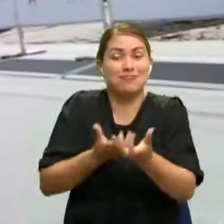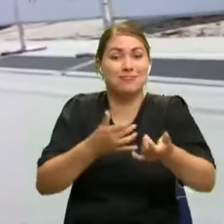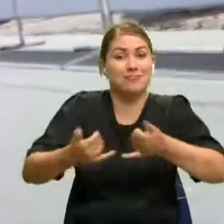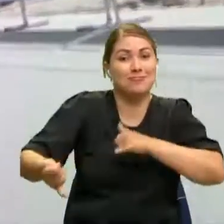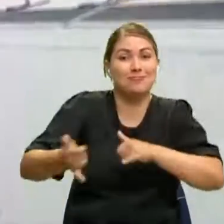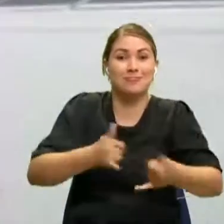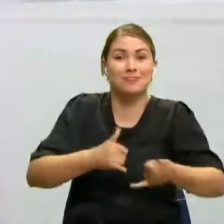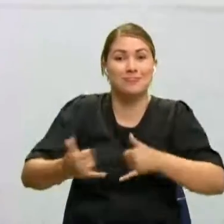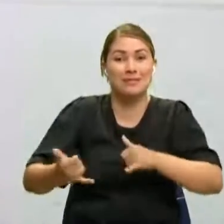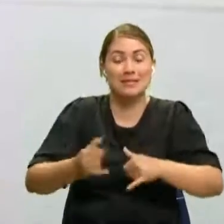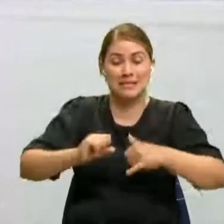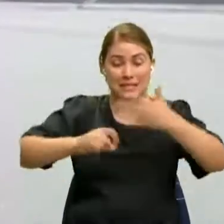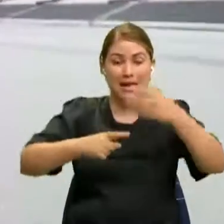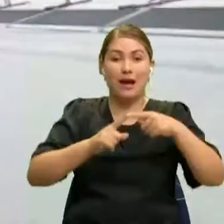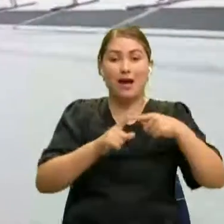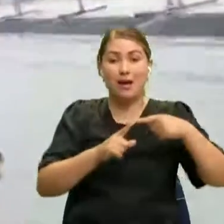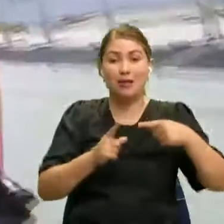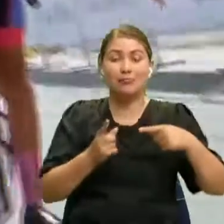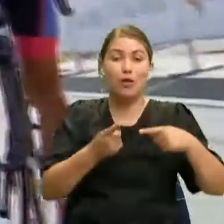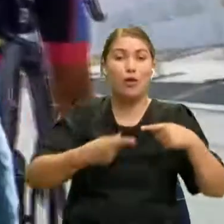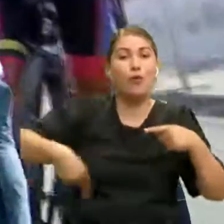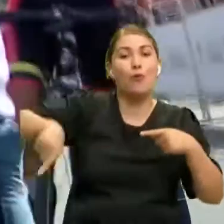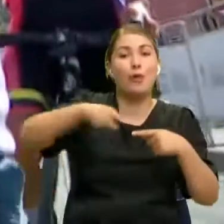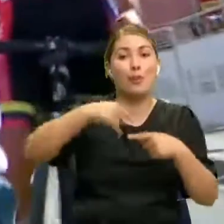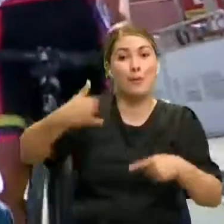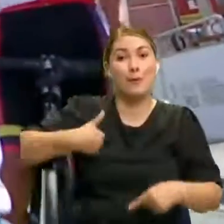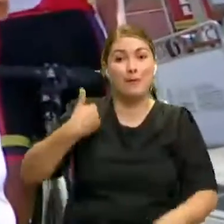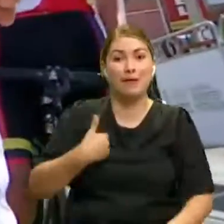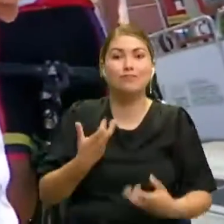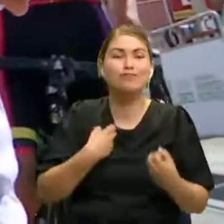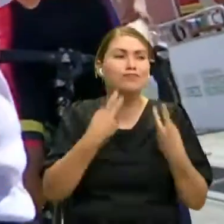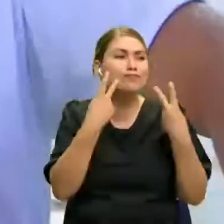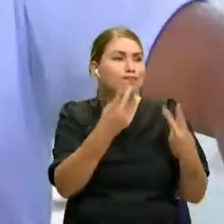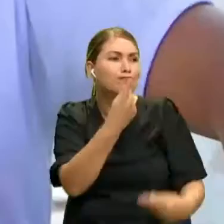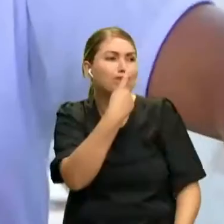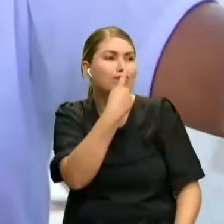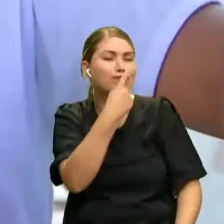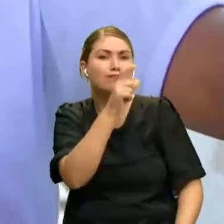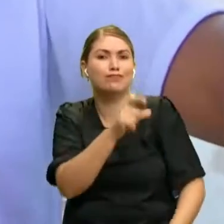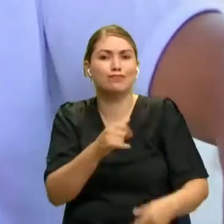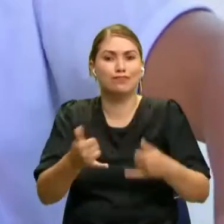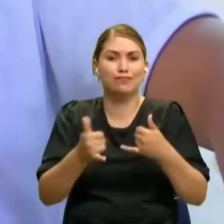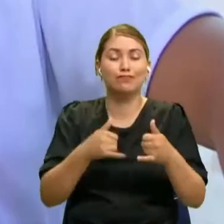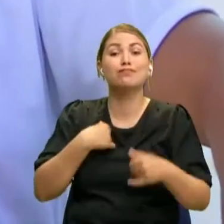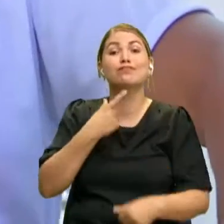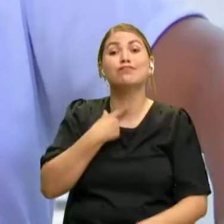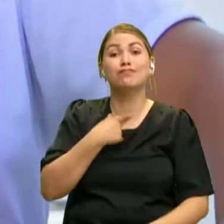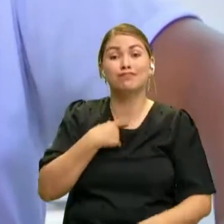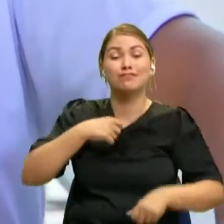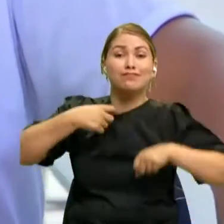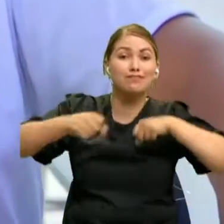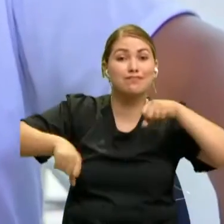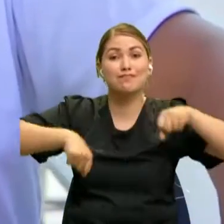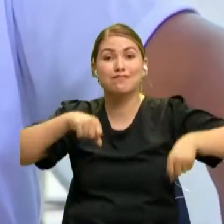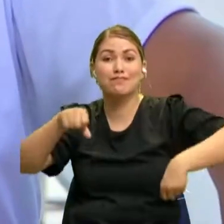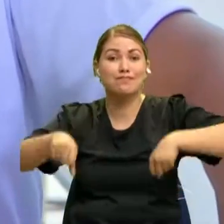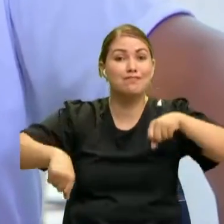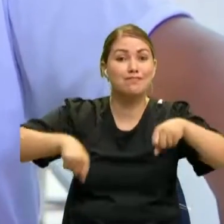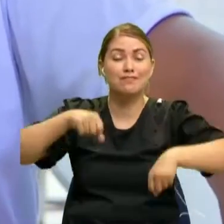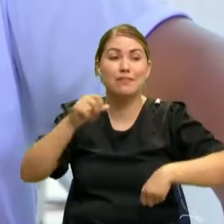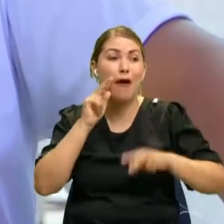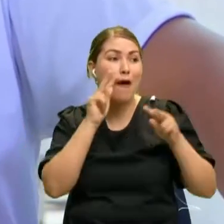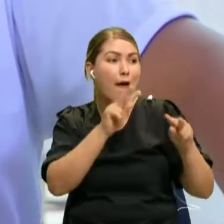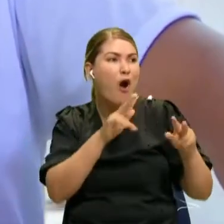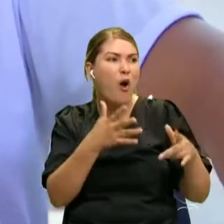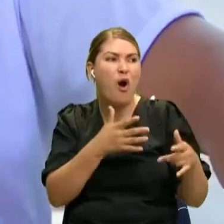la salida de la sexta etapa de la Vuelta de la Juventud. Para ver los ciclistas, también porque me gusta la cicla, me gusta ver